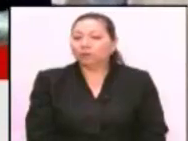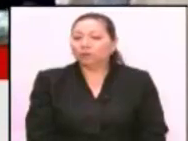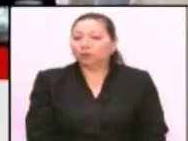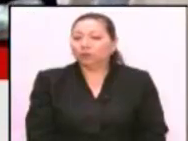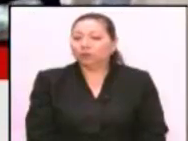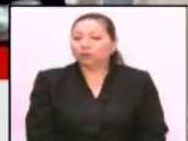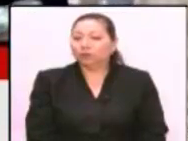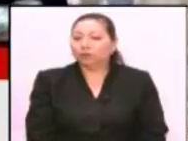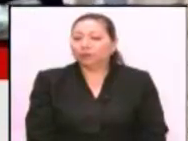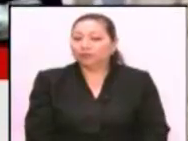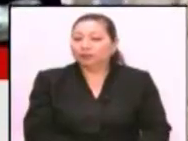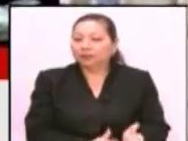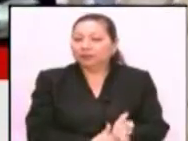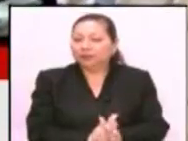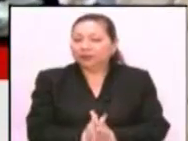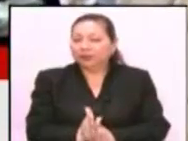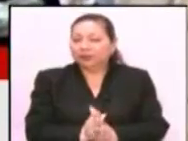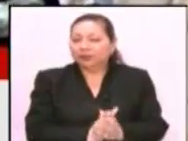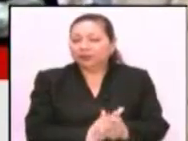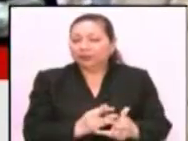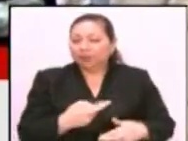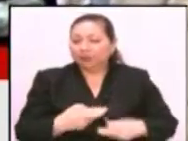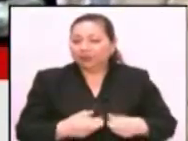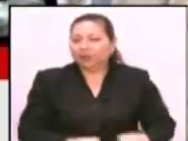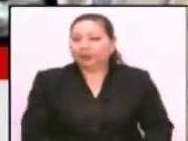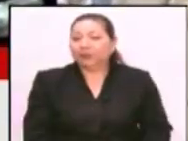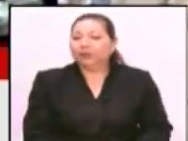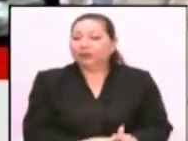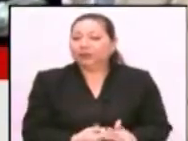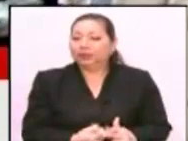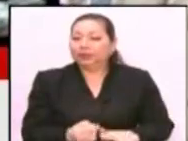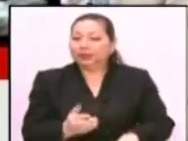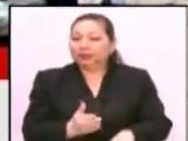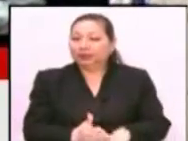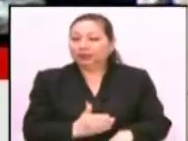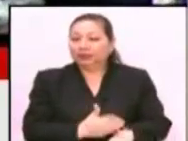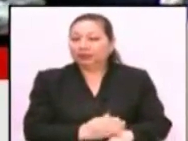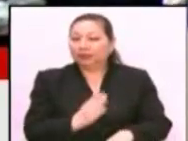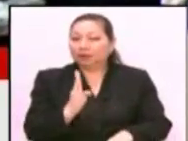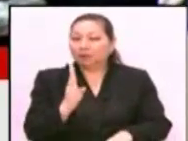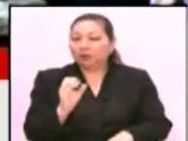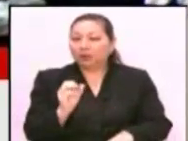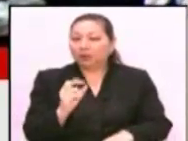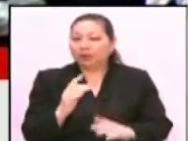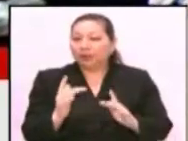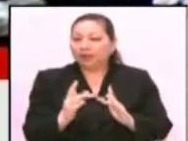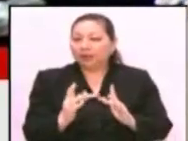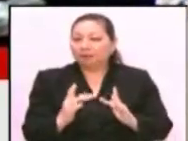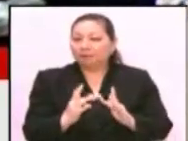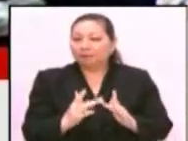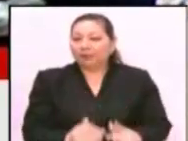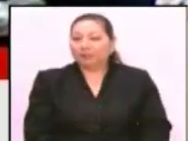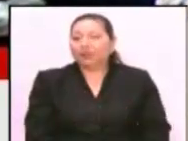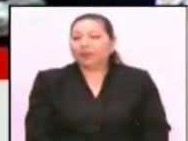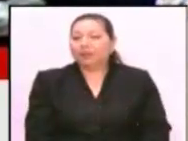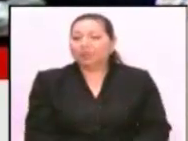La motivación, el motivo por el cual se empieza a desarrollar bonos de impacto social es porque existe una gran inversión en recursos